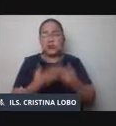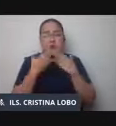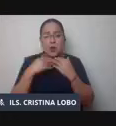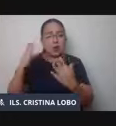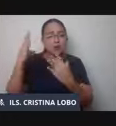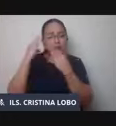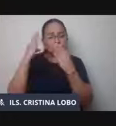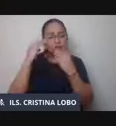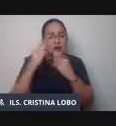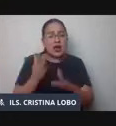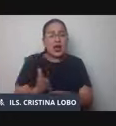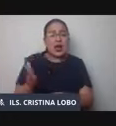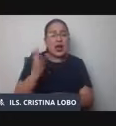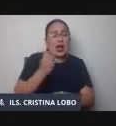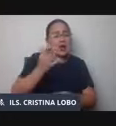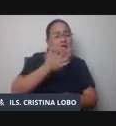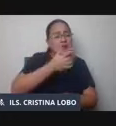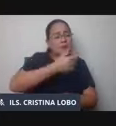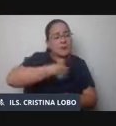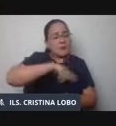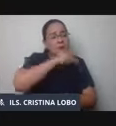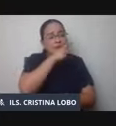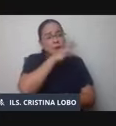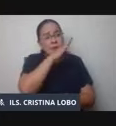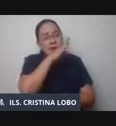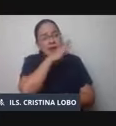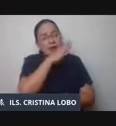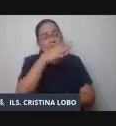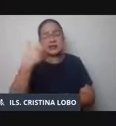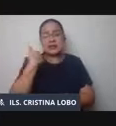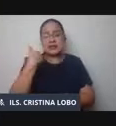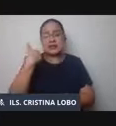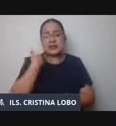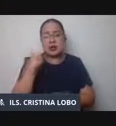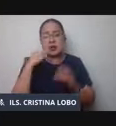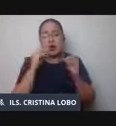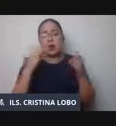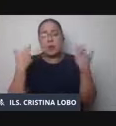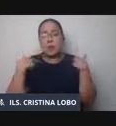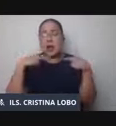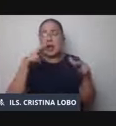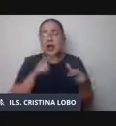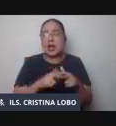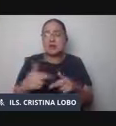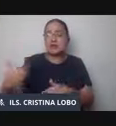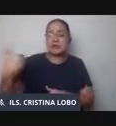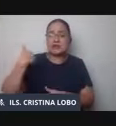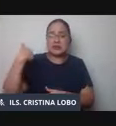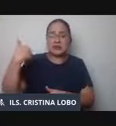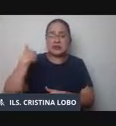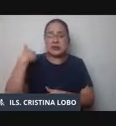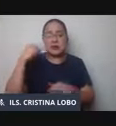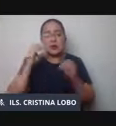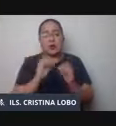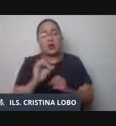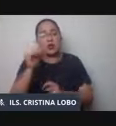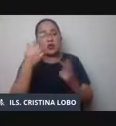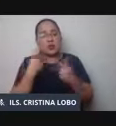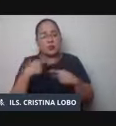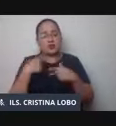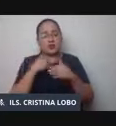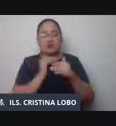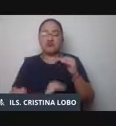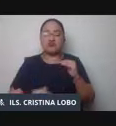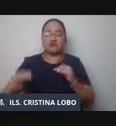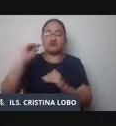hicieron un señalamiento, o la maestra, los maestros, nos hicieron alguna persona de autoridad, ¿no?